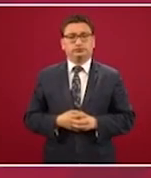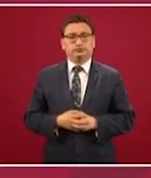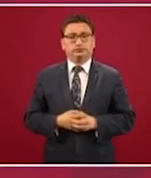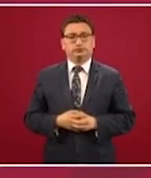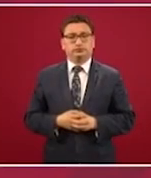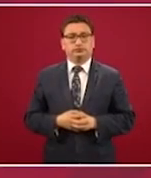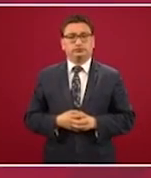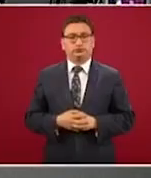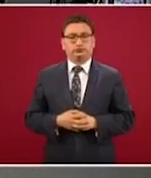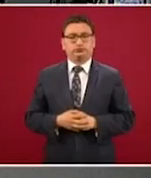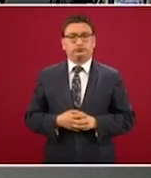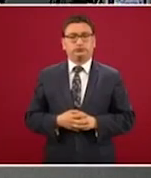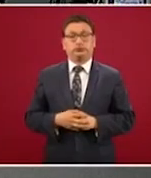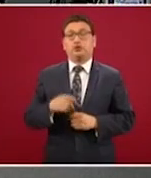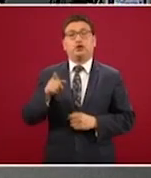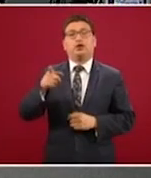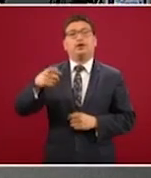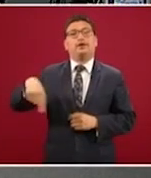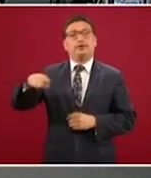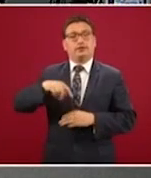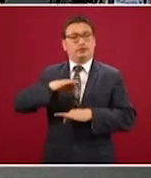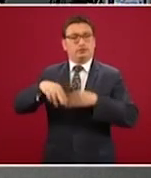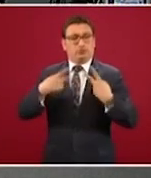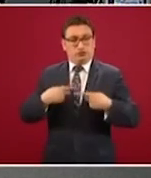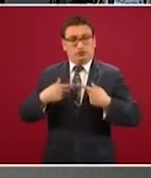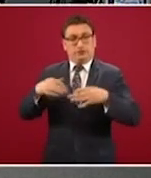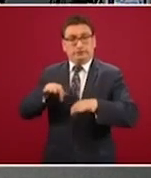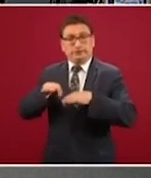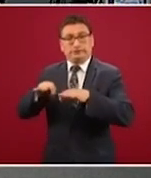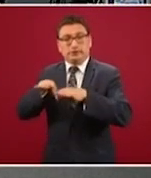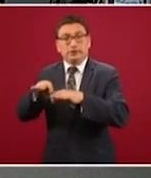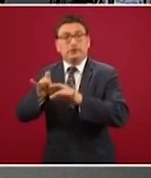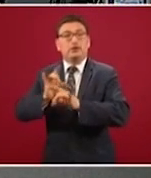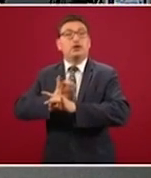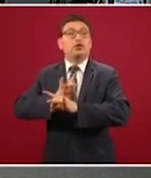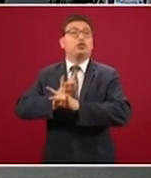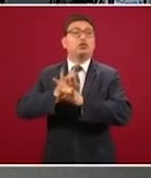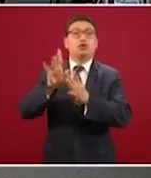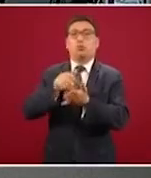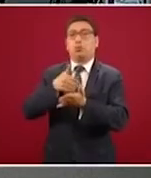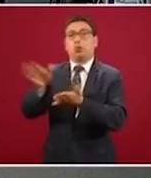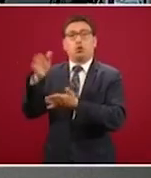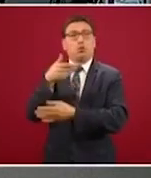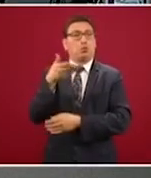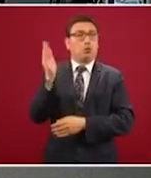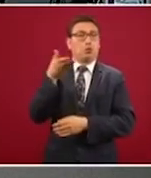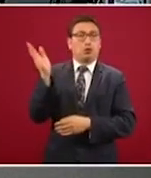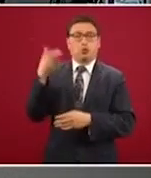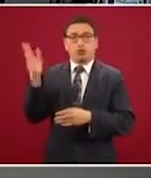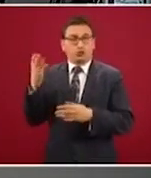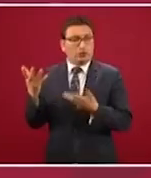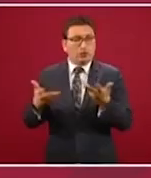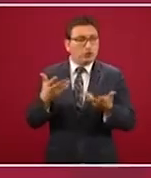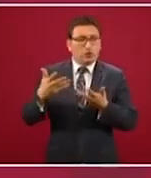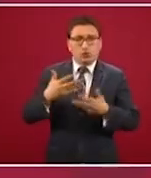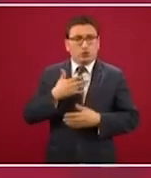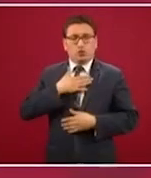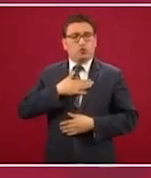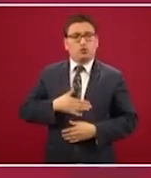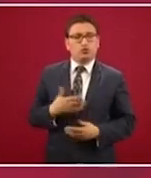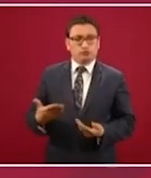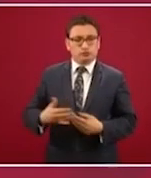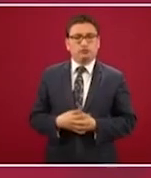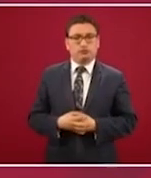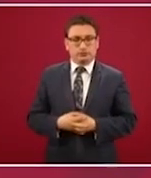a los trabajadores que fueron víctimas de despidos injustificados o de estas